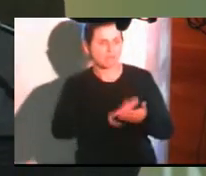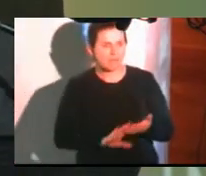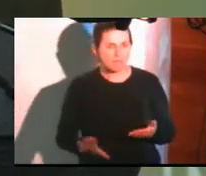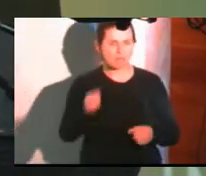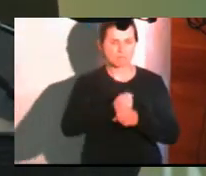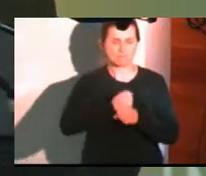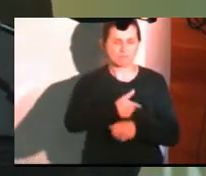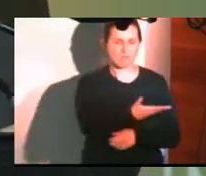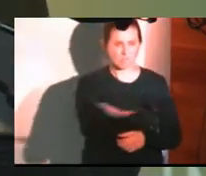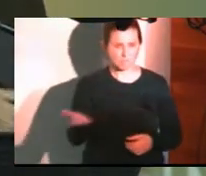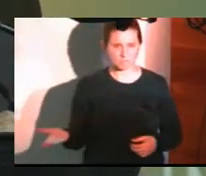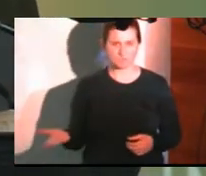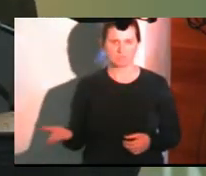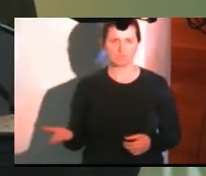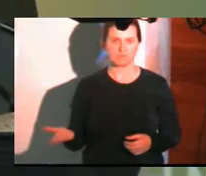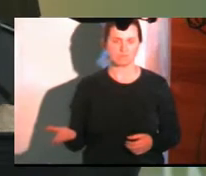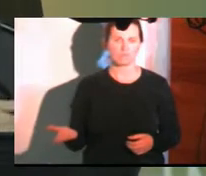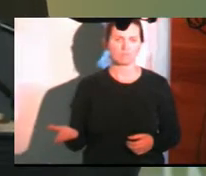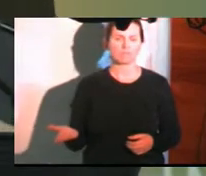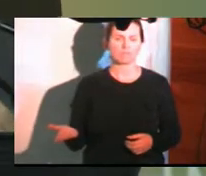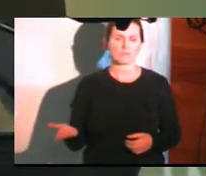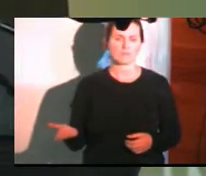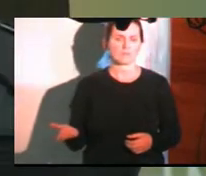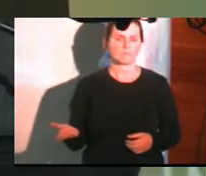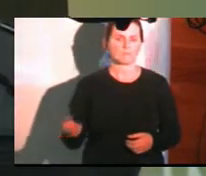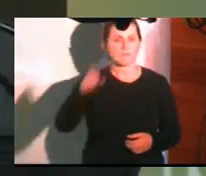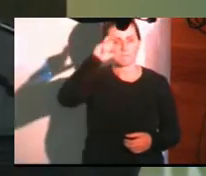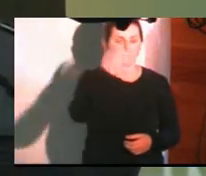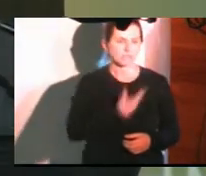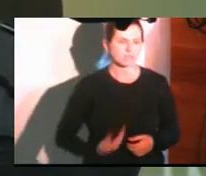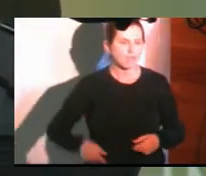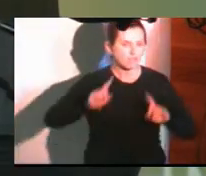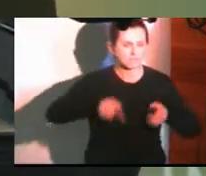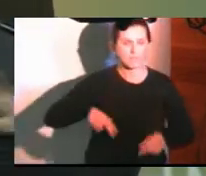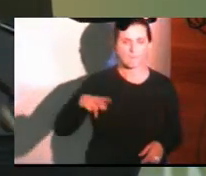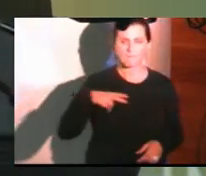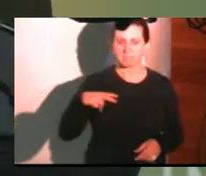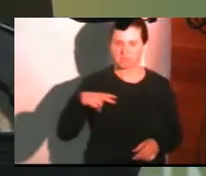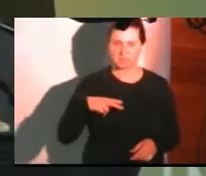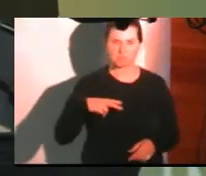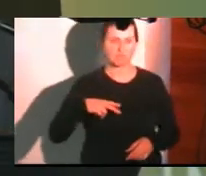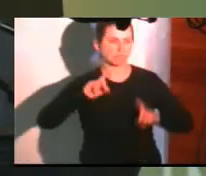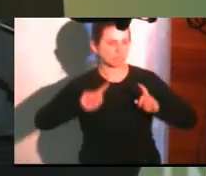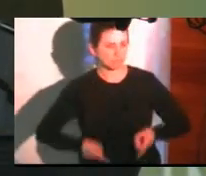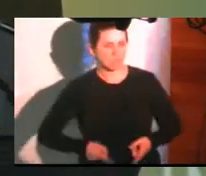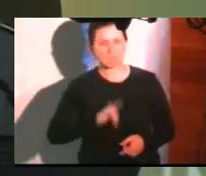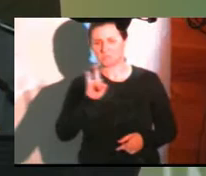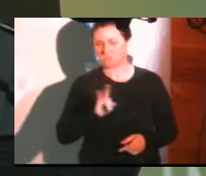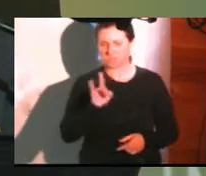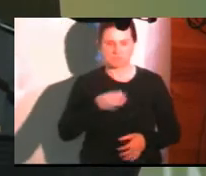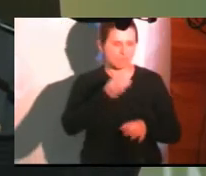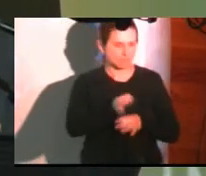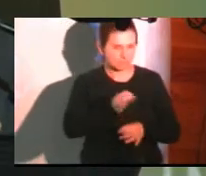pública, tanto en el Estado como en la actividad privada, como en la academia. Así